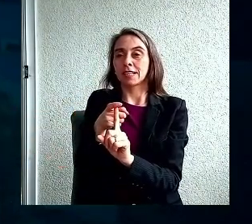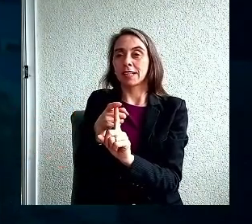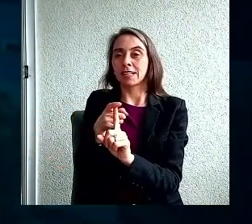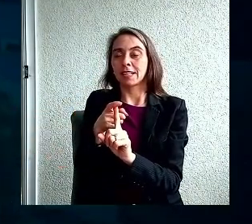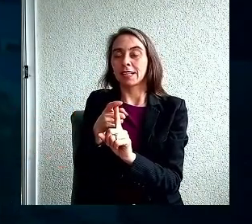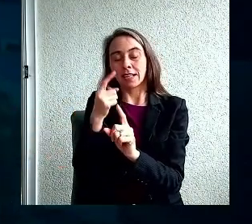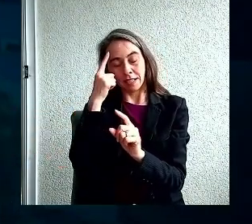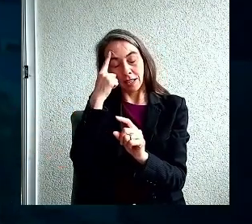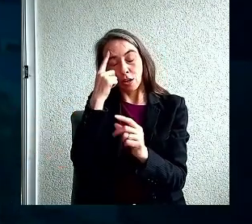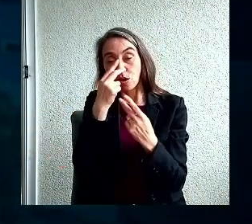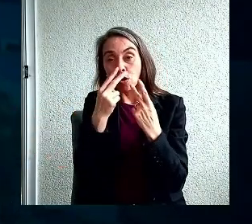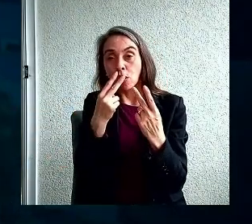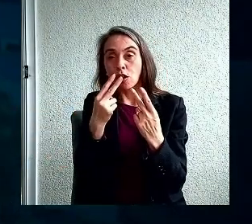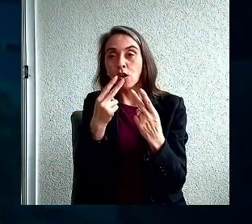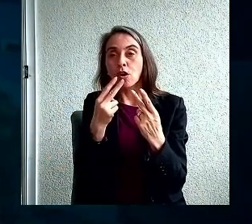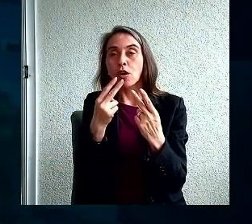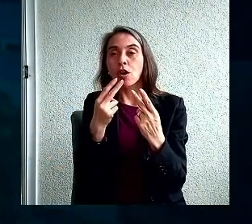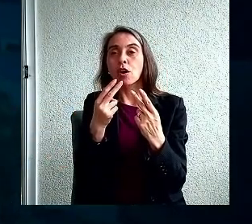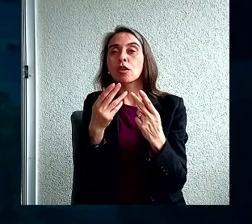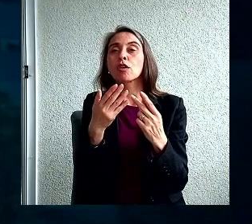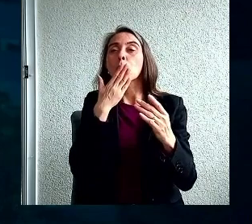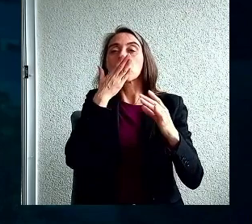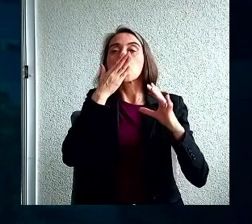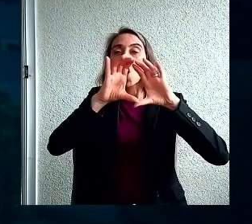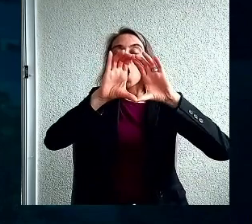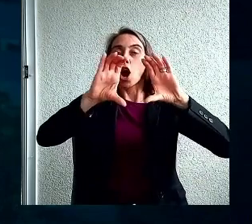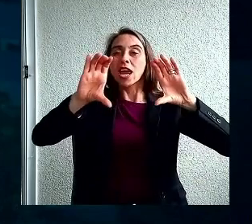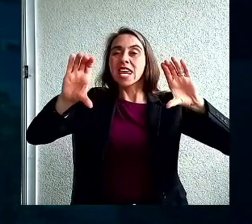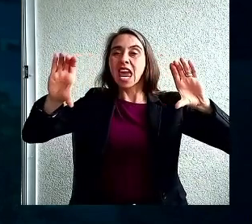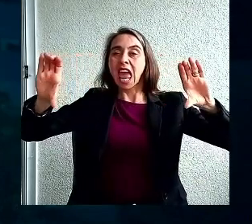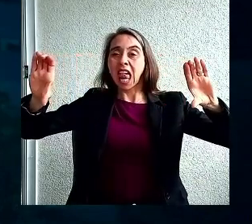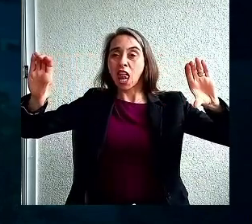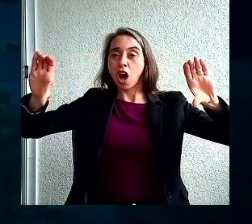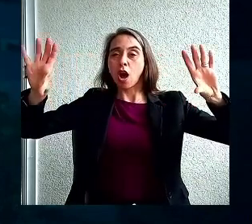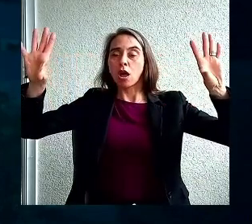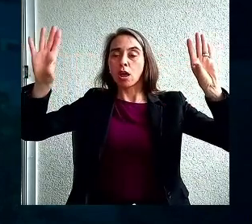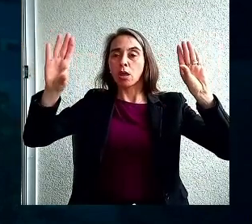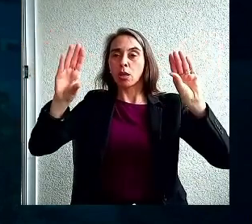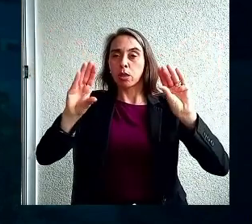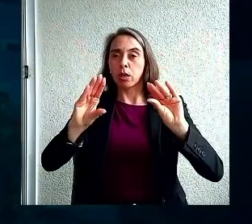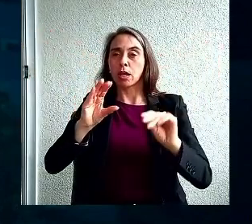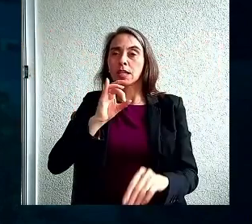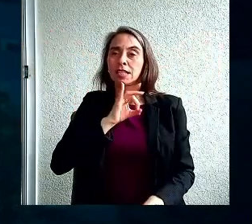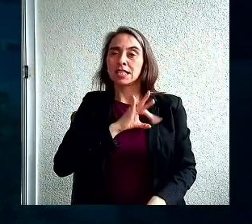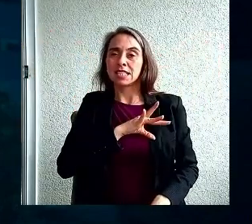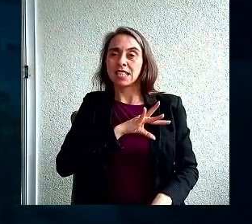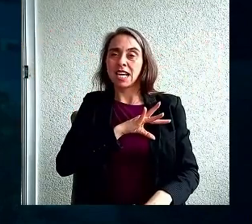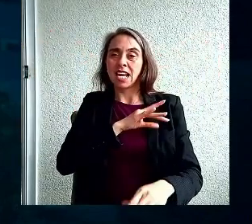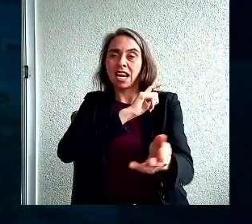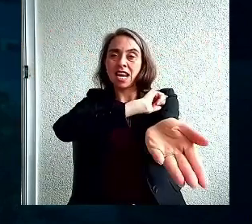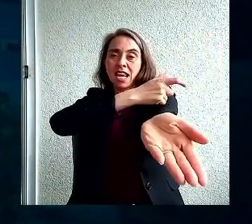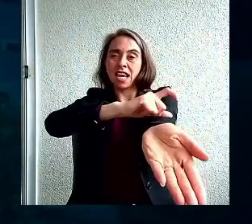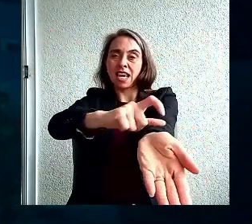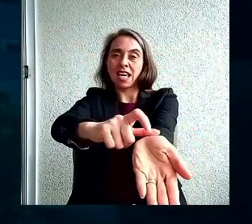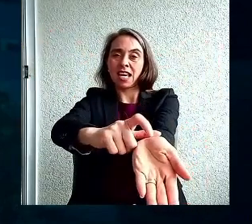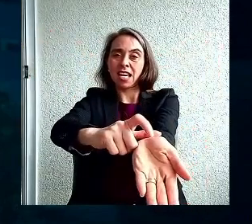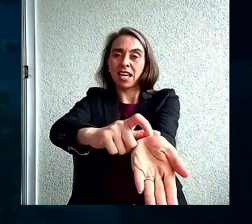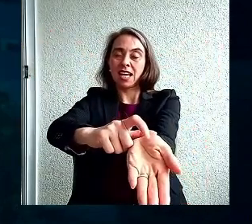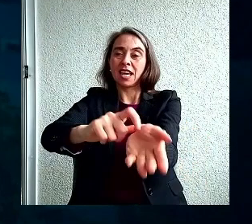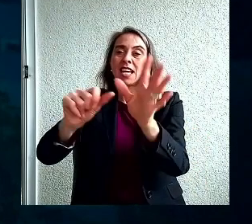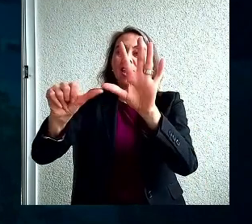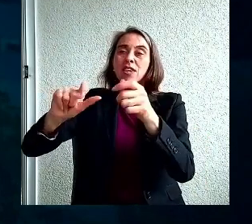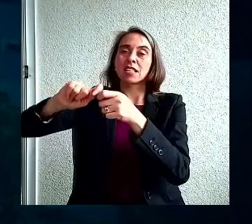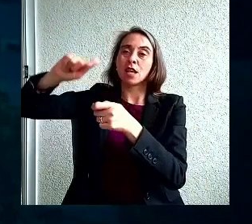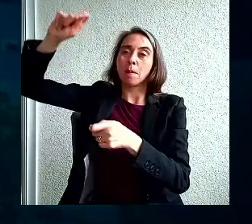mostraba Chile, el área de Chile con una altura de 16 metros. Realmente viéndolo de esa manera y siendo chileno y conociendo un poco cómo es el territorio